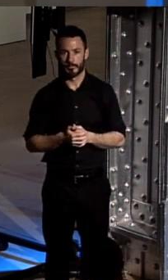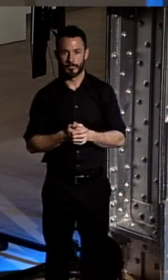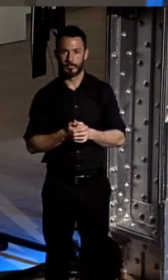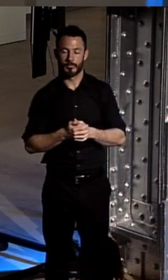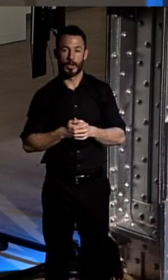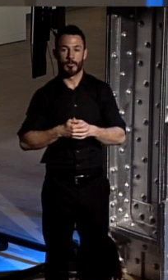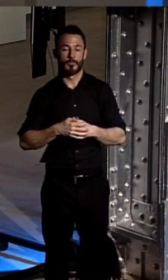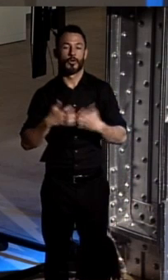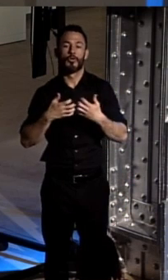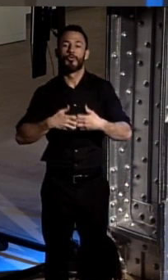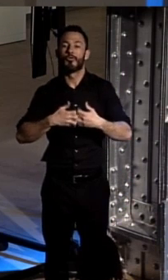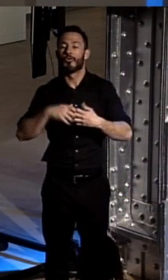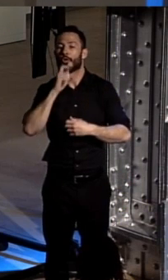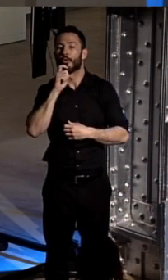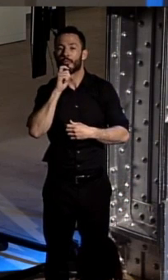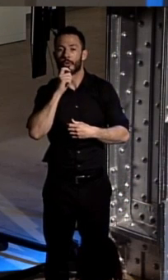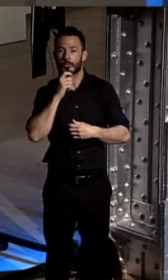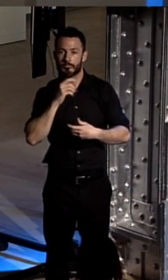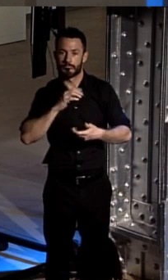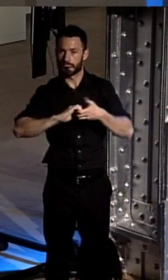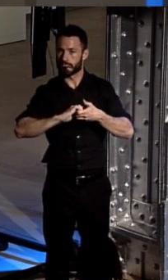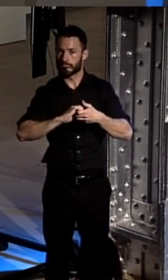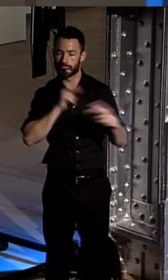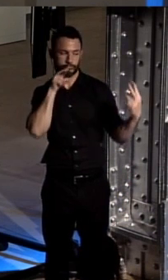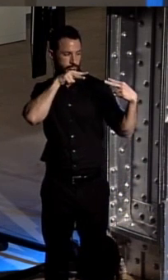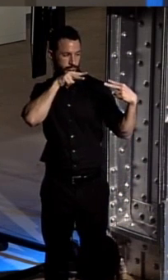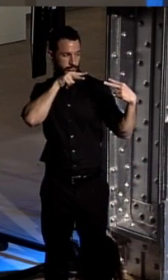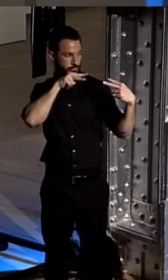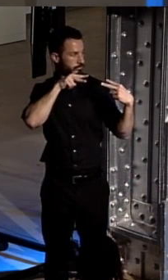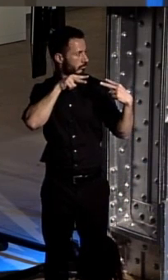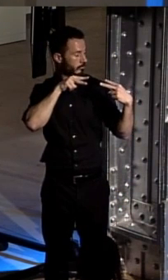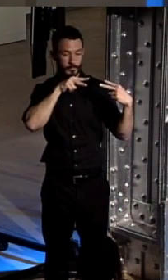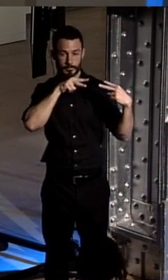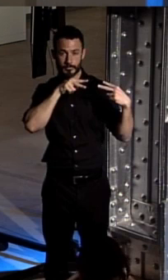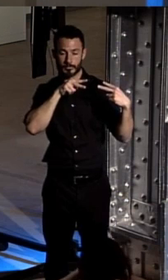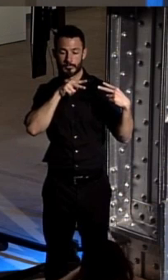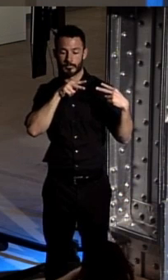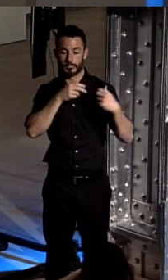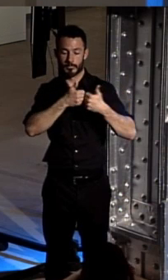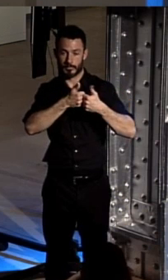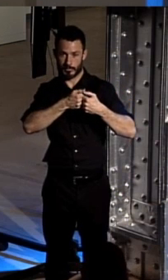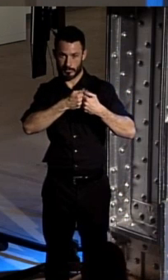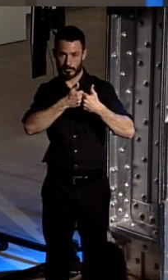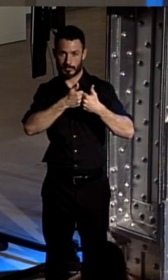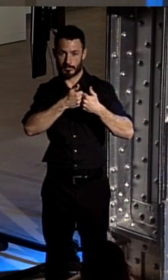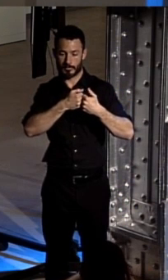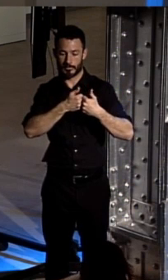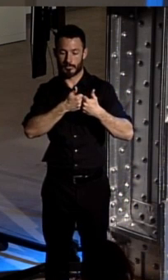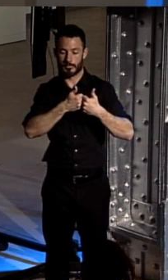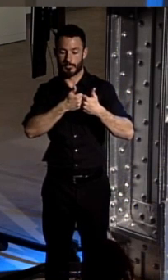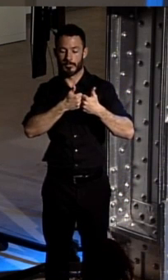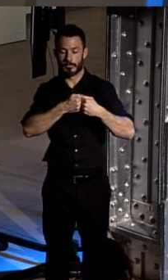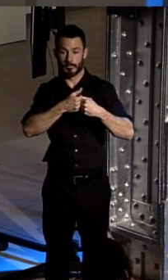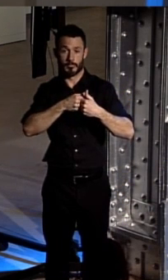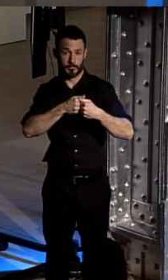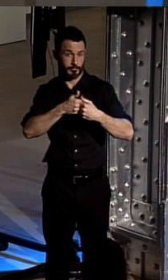la mano con su compañero, se miran, ven ya como me quiere matar. Se saludan, el saludo de la pulsera china es 1,